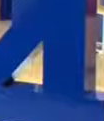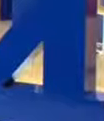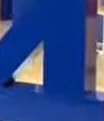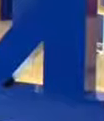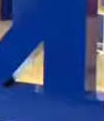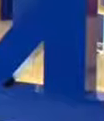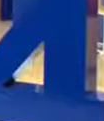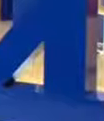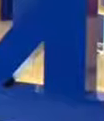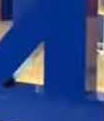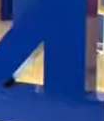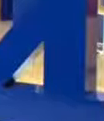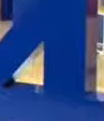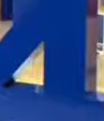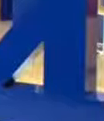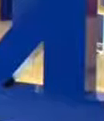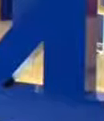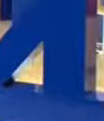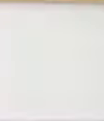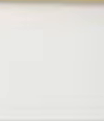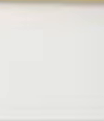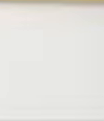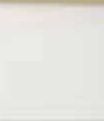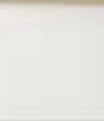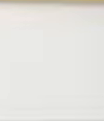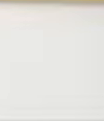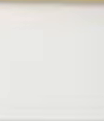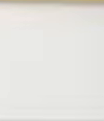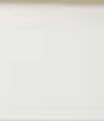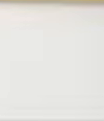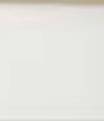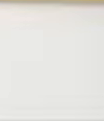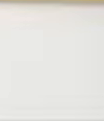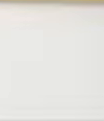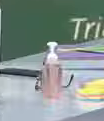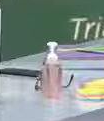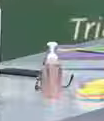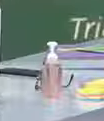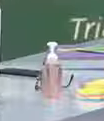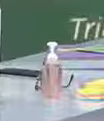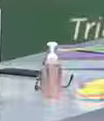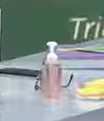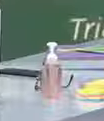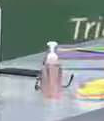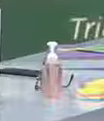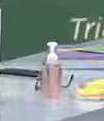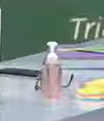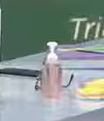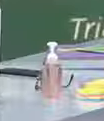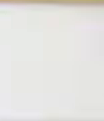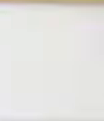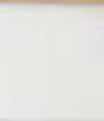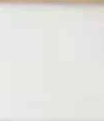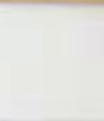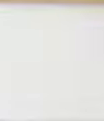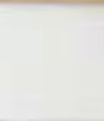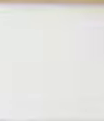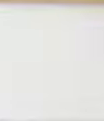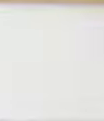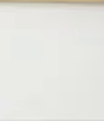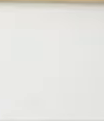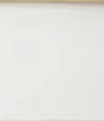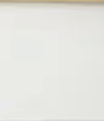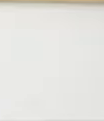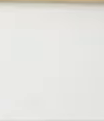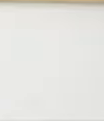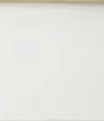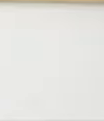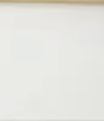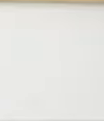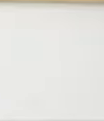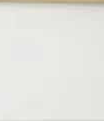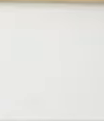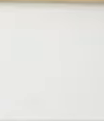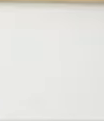cocina. ¿Aló, profesora? Por aquí estoy, Yaremis. ¿Todo bien por casa? Sí, falsa alarma. Es que